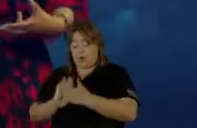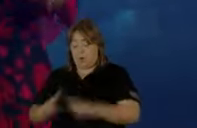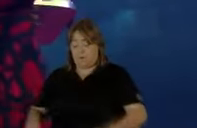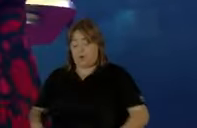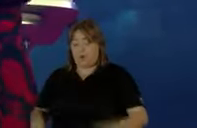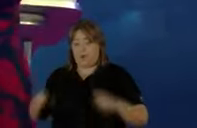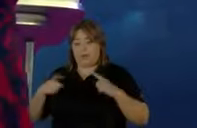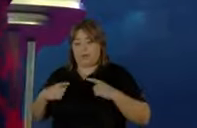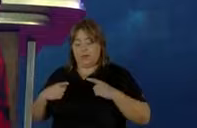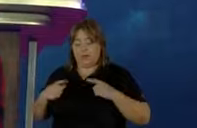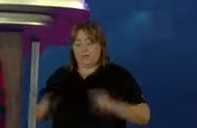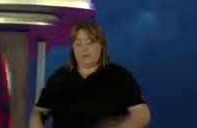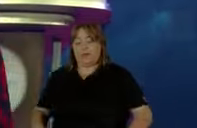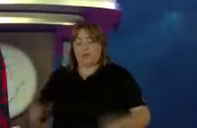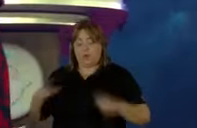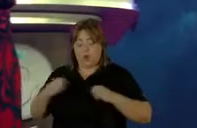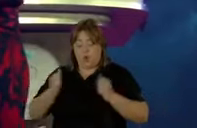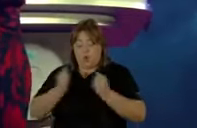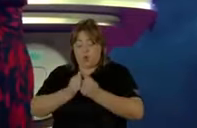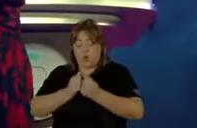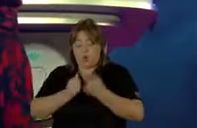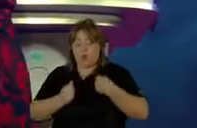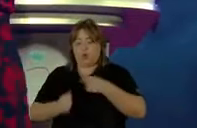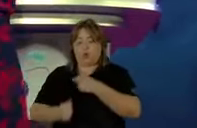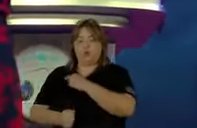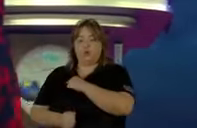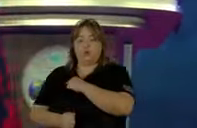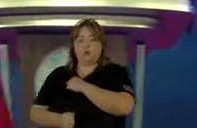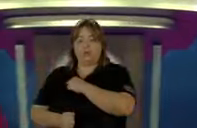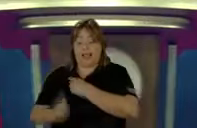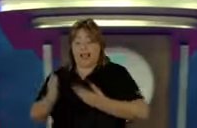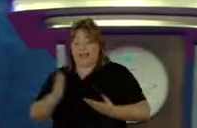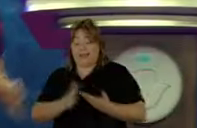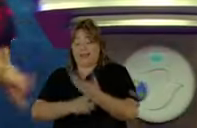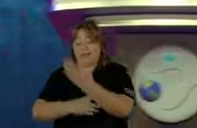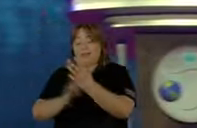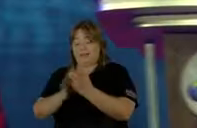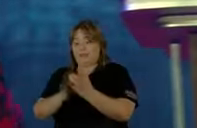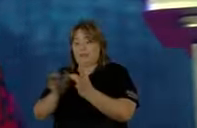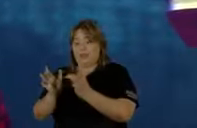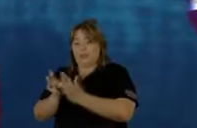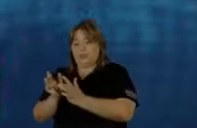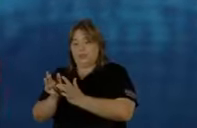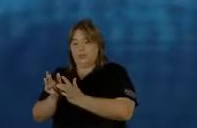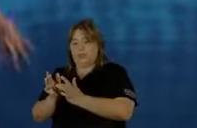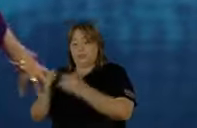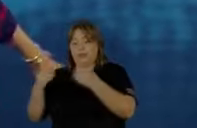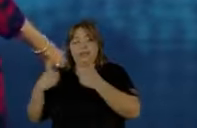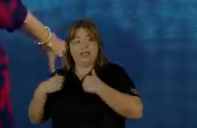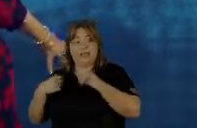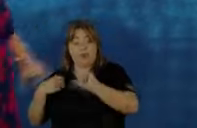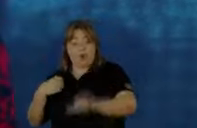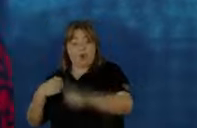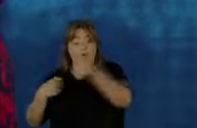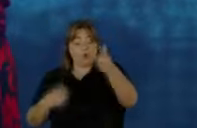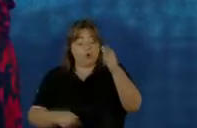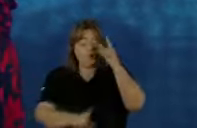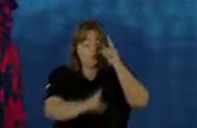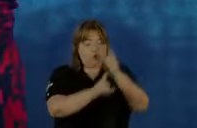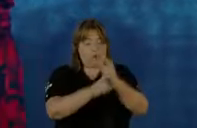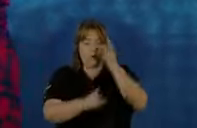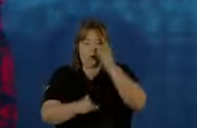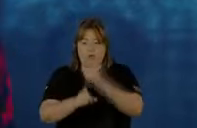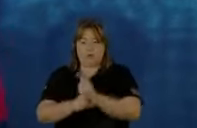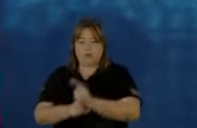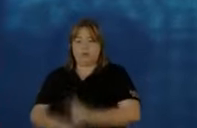nosotros para que no fuera él el único, sino que a través de él tuviese otros hermanos para llenarle